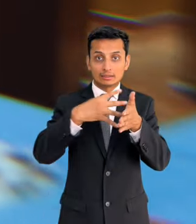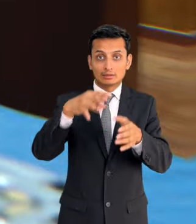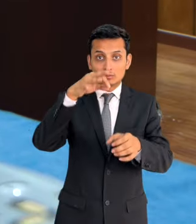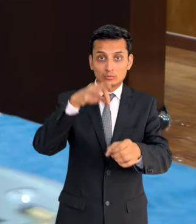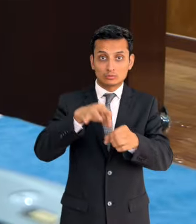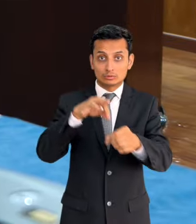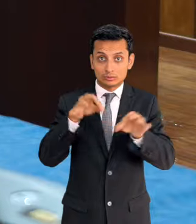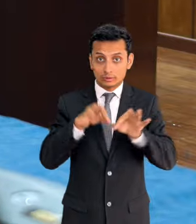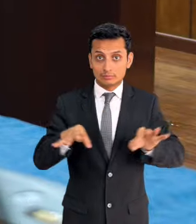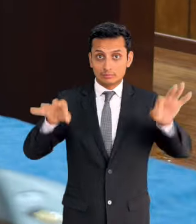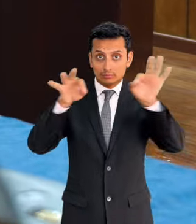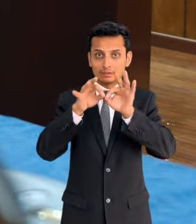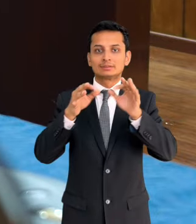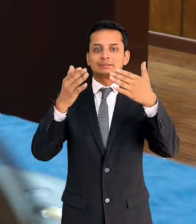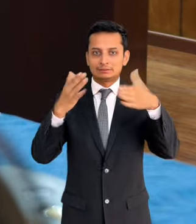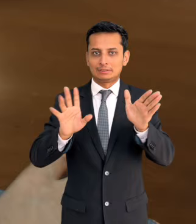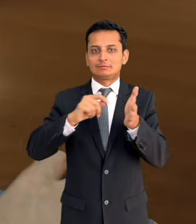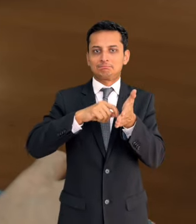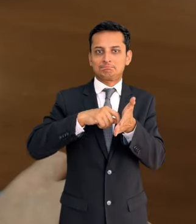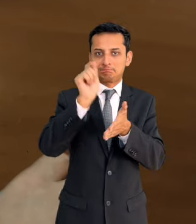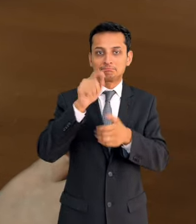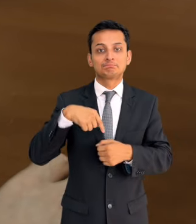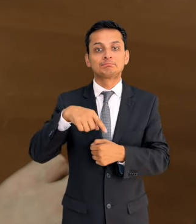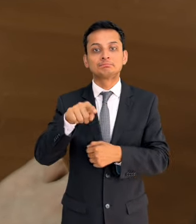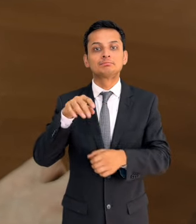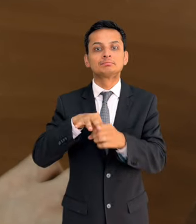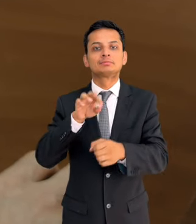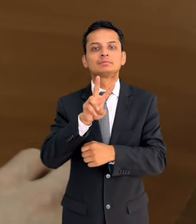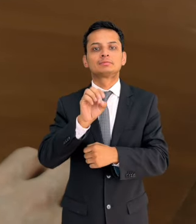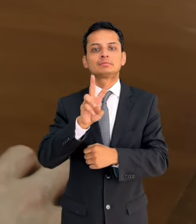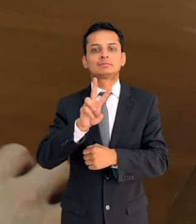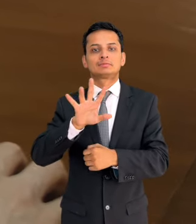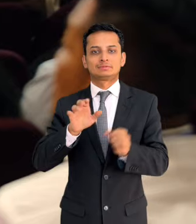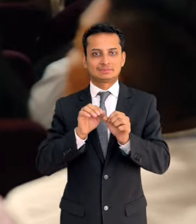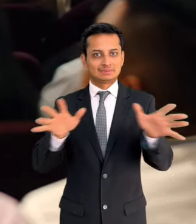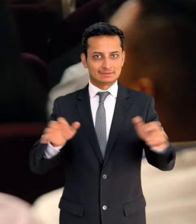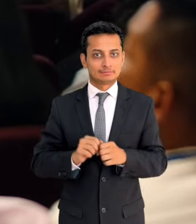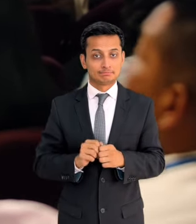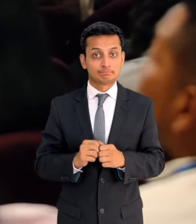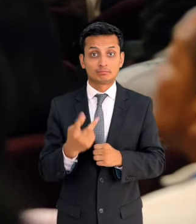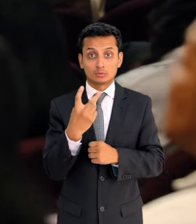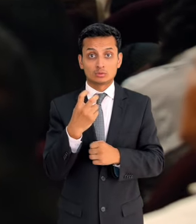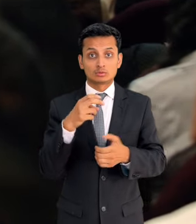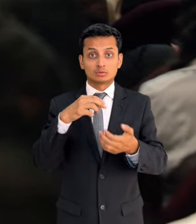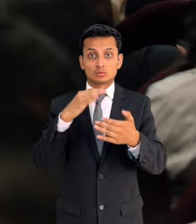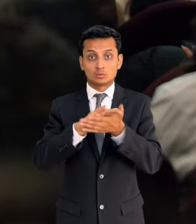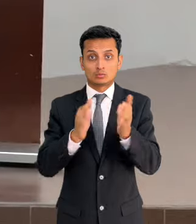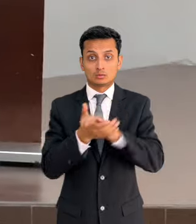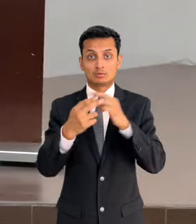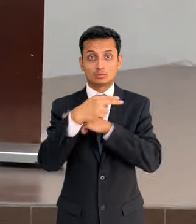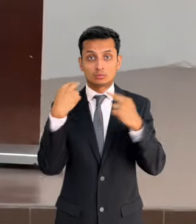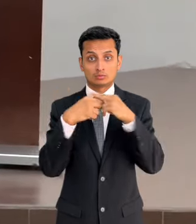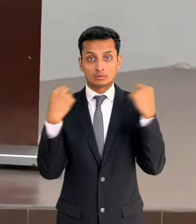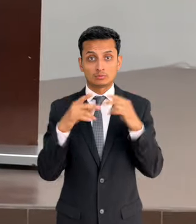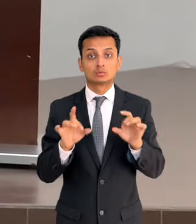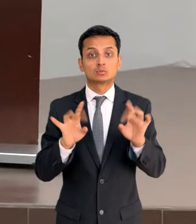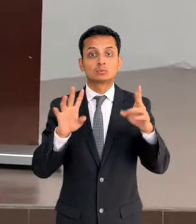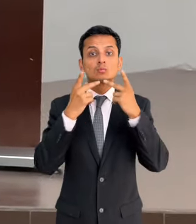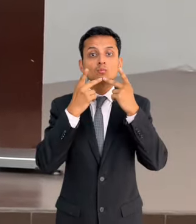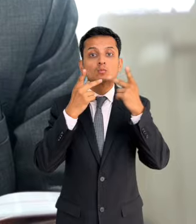Cumplimos otro hito del calendario electoral de las elecciones generales 2025. Este 12 de noviembre, a través de sorteos